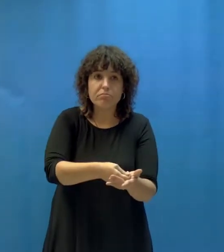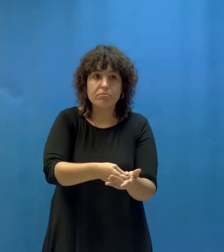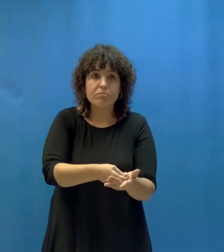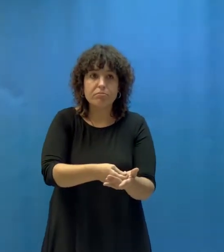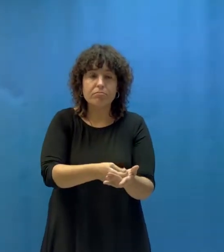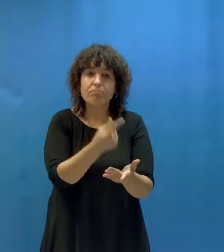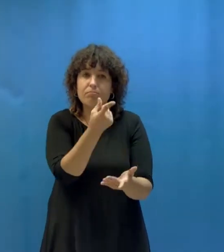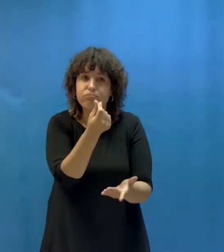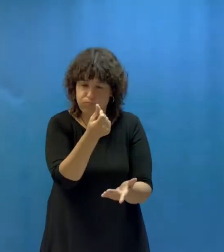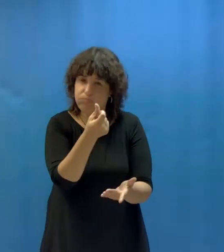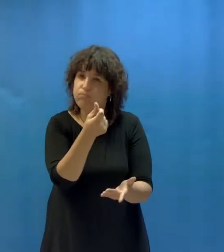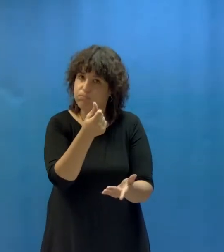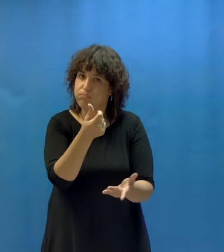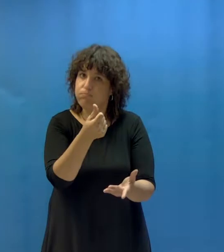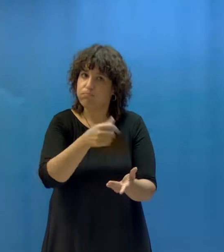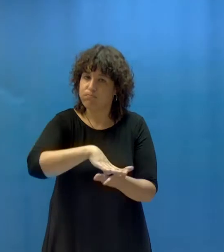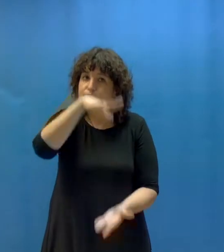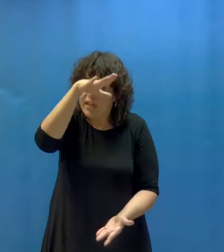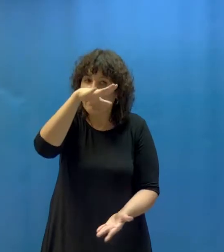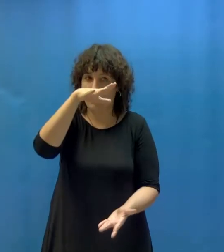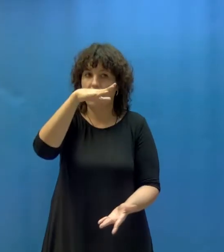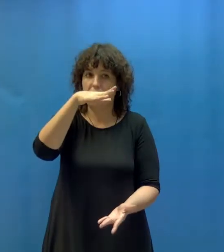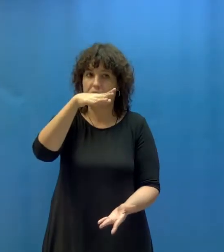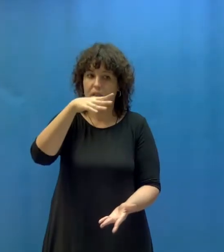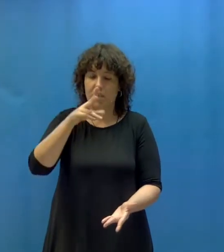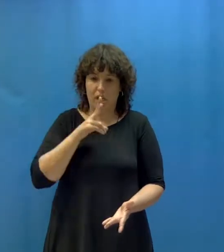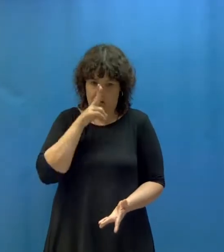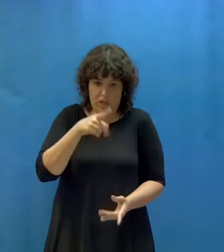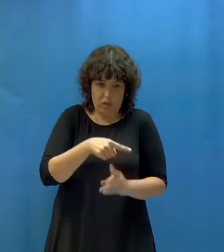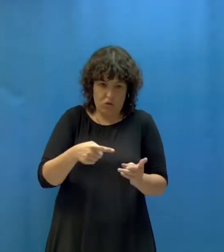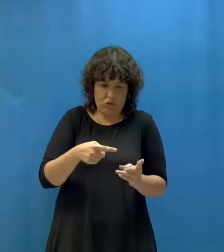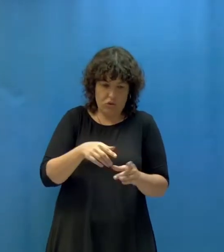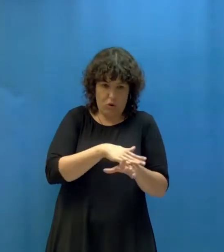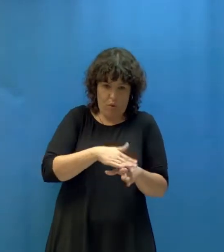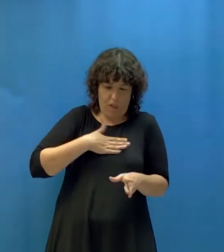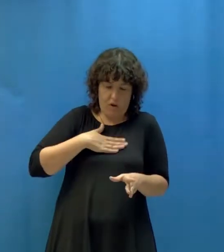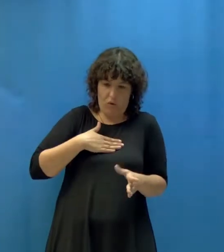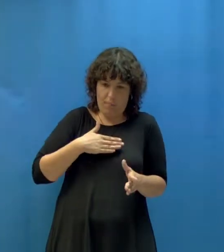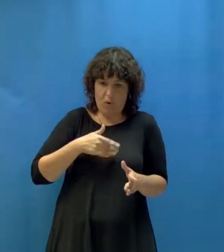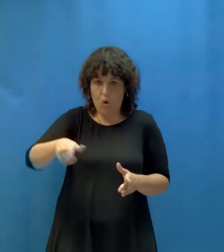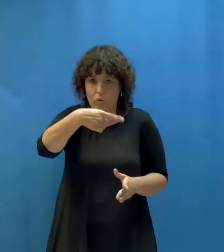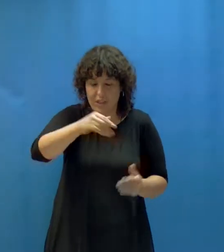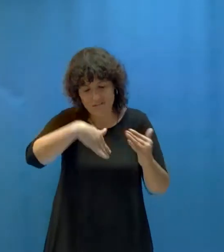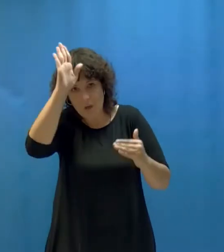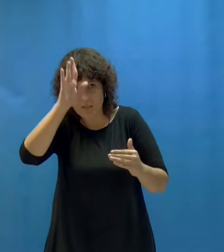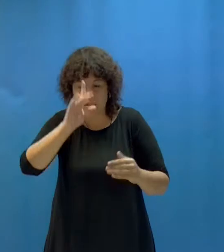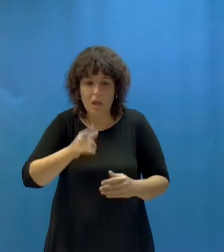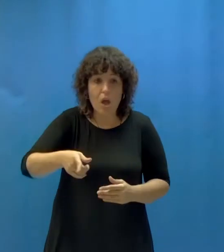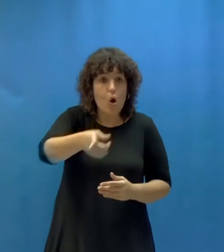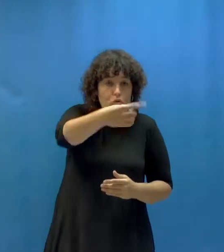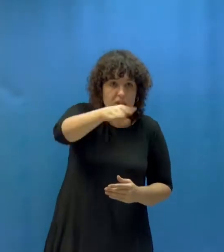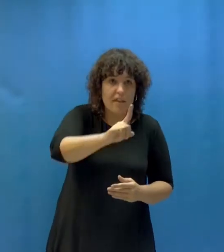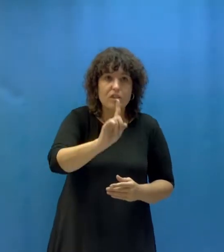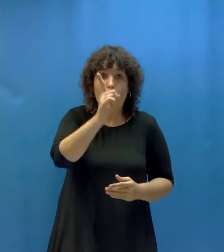cantidades significativamente mayores a las que nosotros llevamos en estos 2 años y medio de gobierno. Ustedes en un solo año tenían 13